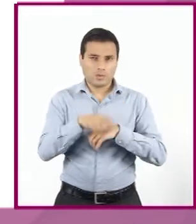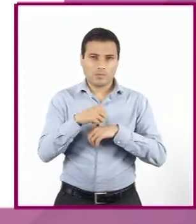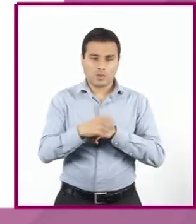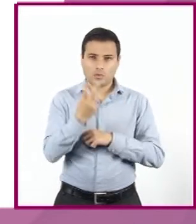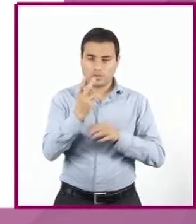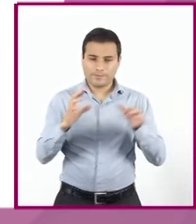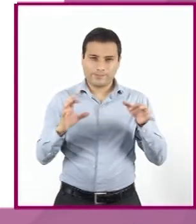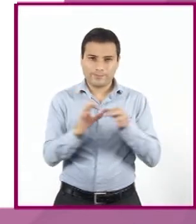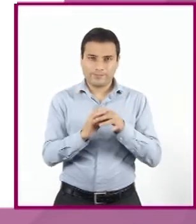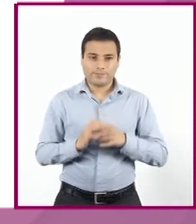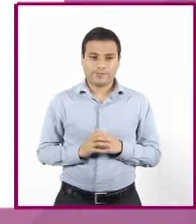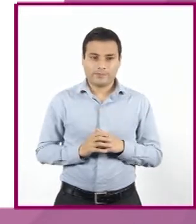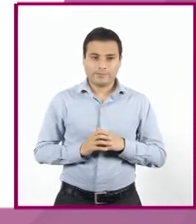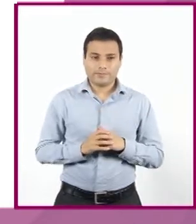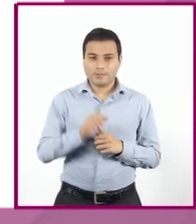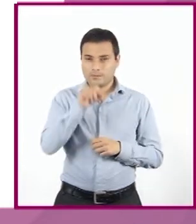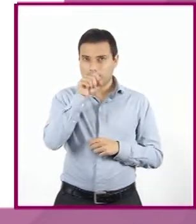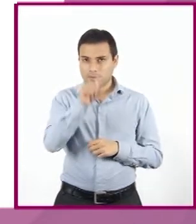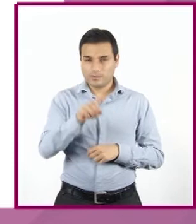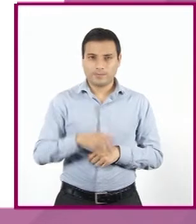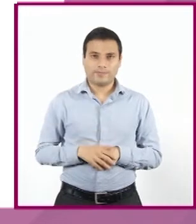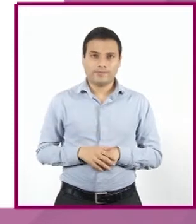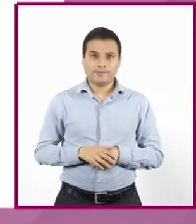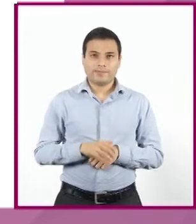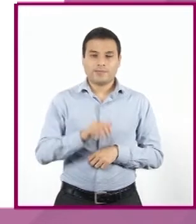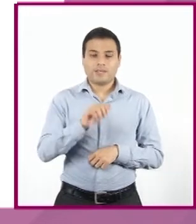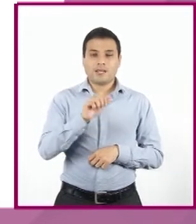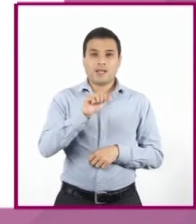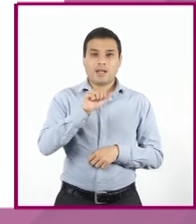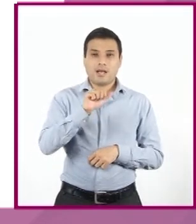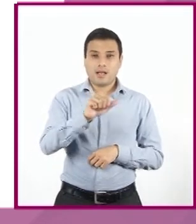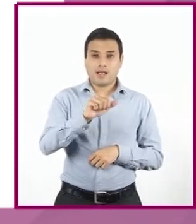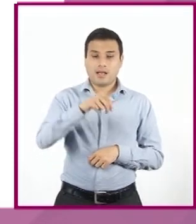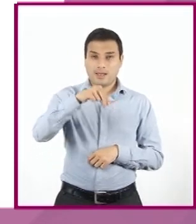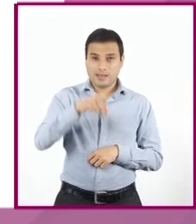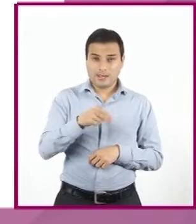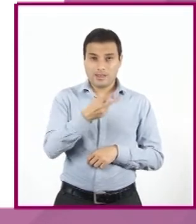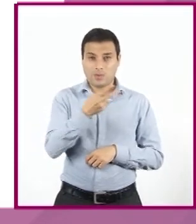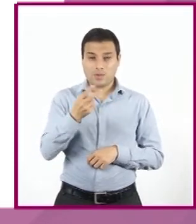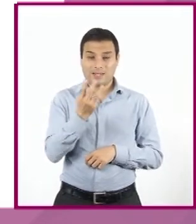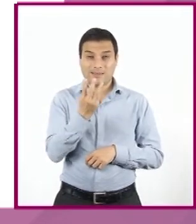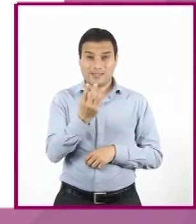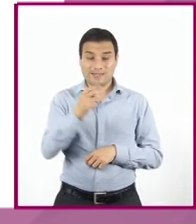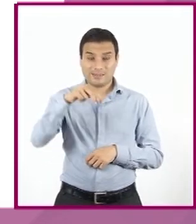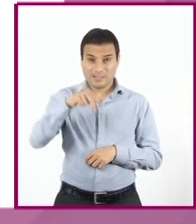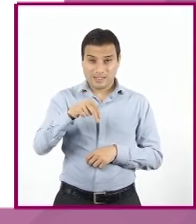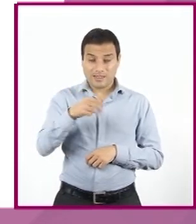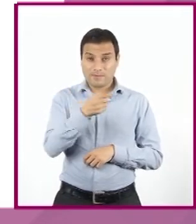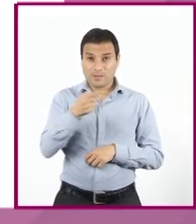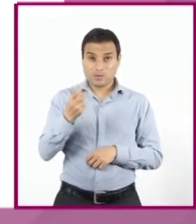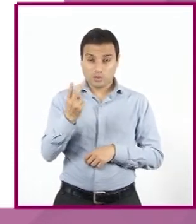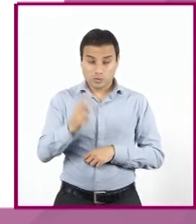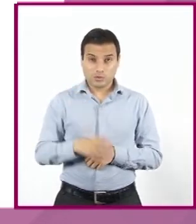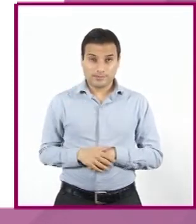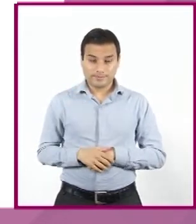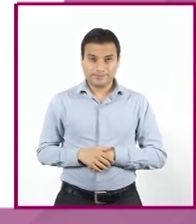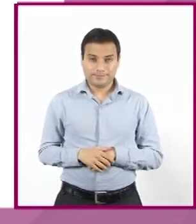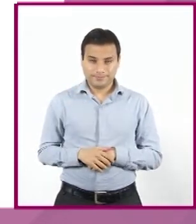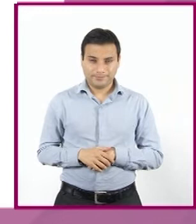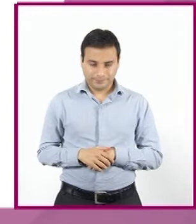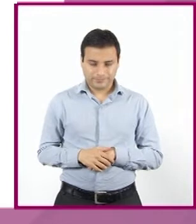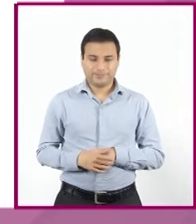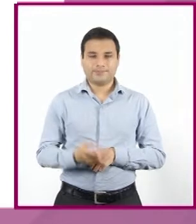Si usamos la expresión A subíndice n igual a 3n menos 2, Como la regla general,